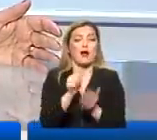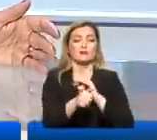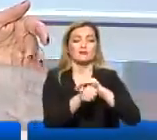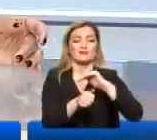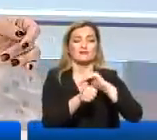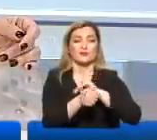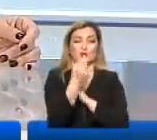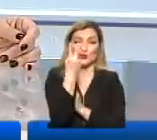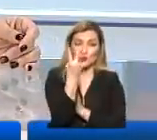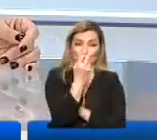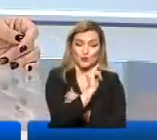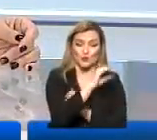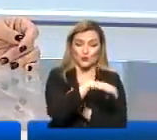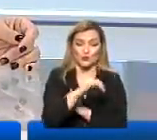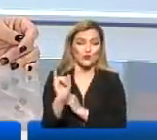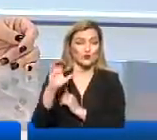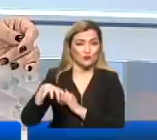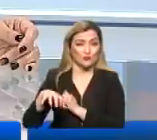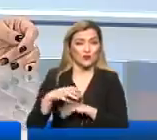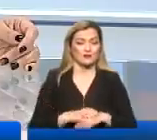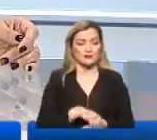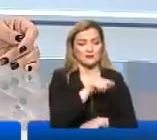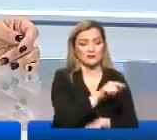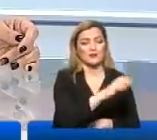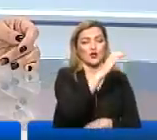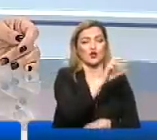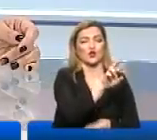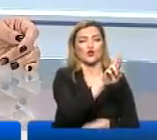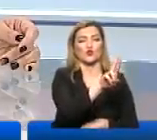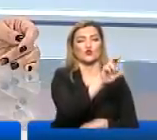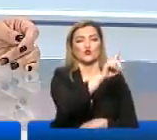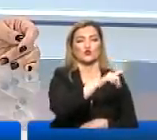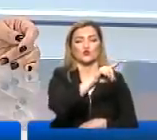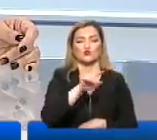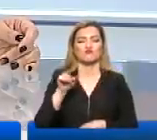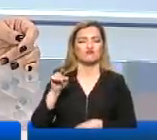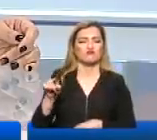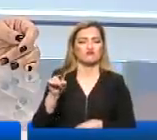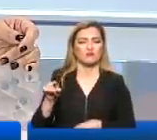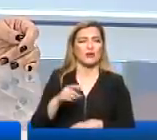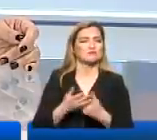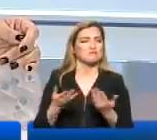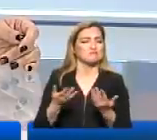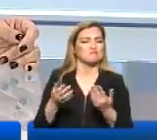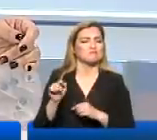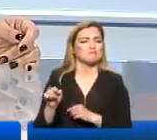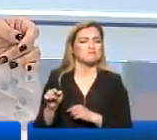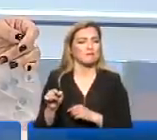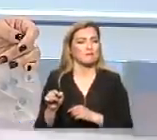San Cristóbal en la provincia de Galápagos. Aquí los ciudadanos esperan la reactivación de la actividad turística lo antes